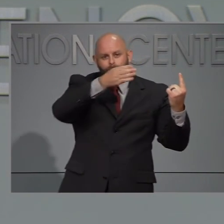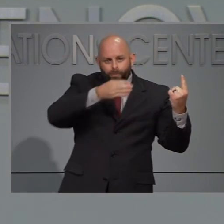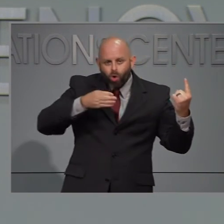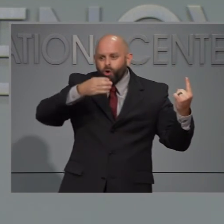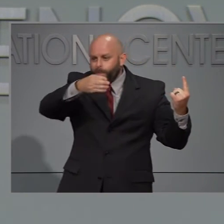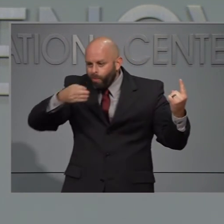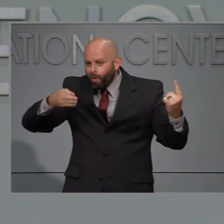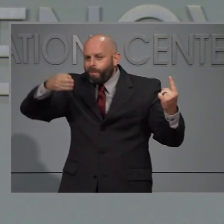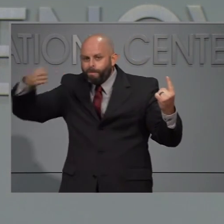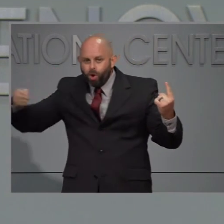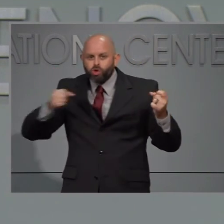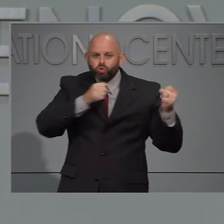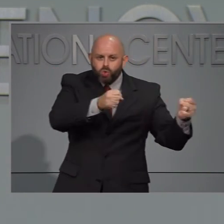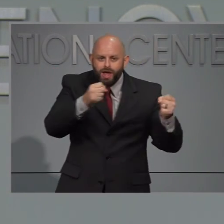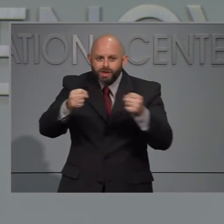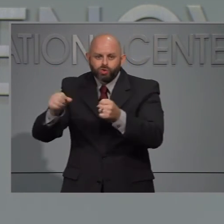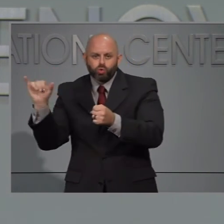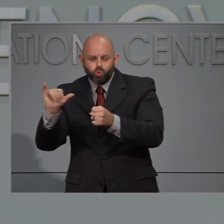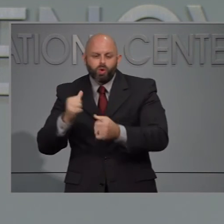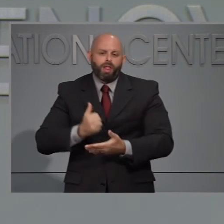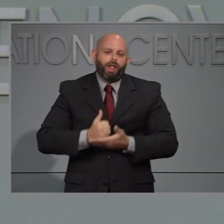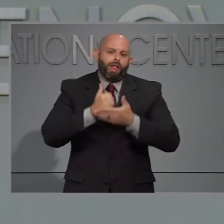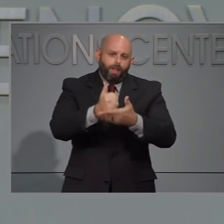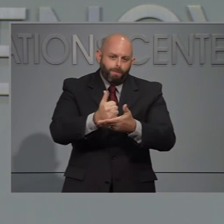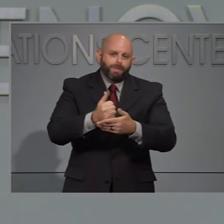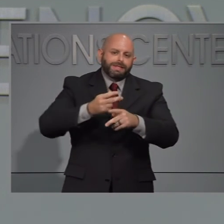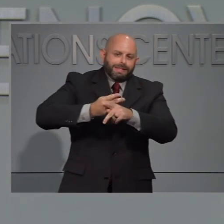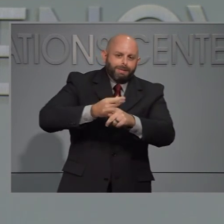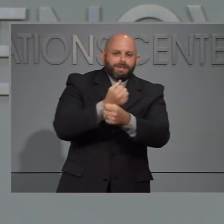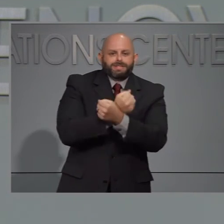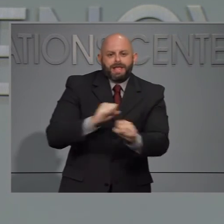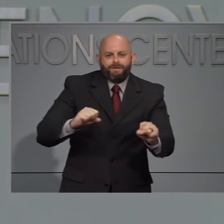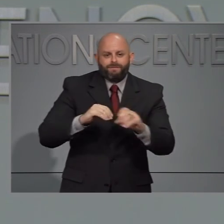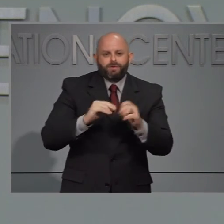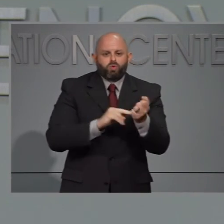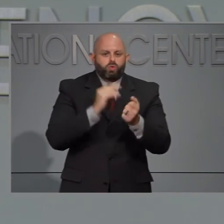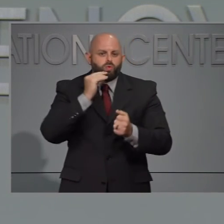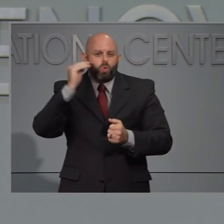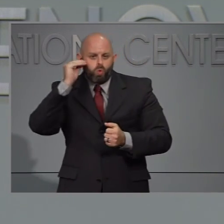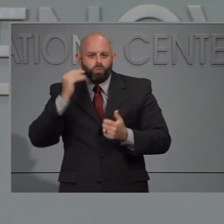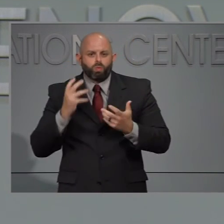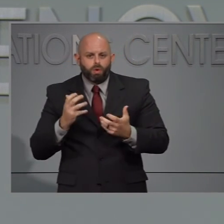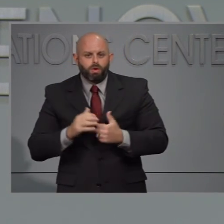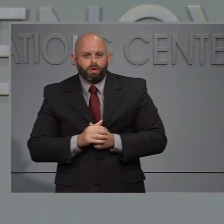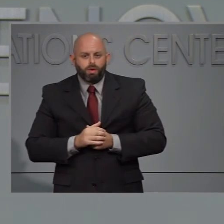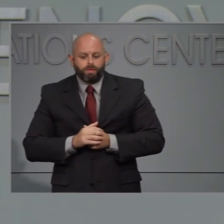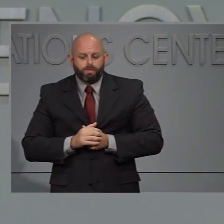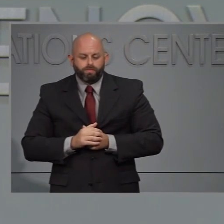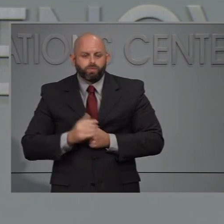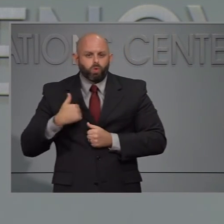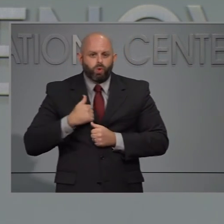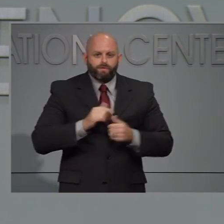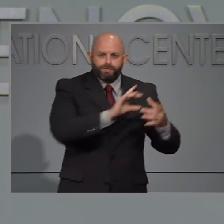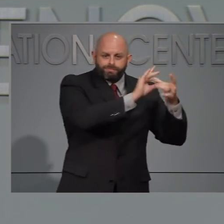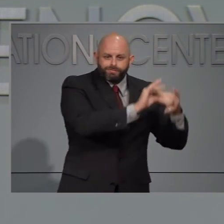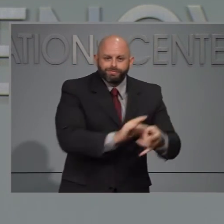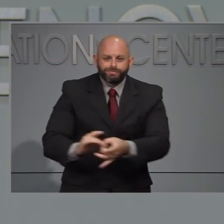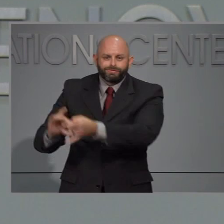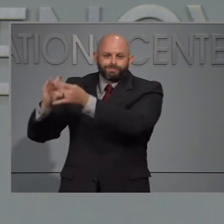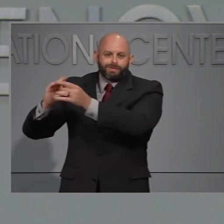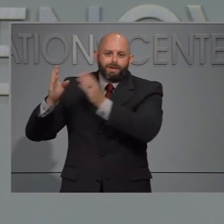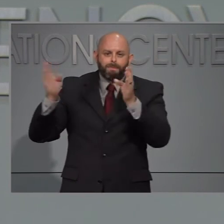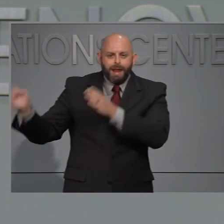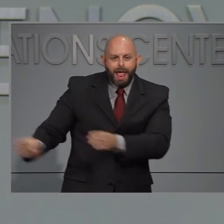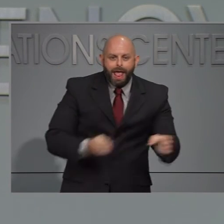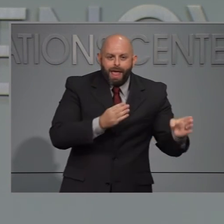en nuestros sitios de cuidado a largo plazo que estén seguros y saludables. Entonces tenemos un plan coordinado. Usted puede mirar nuestro sitio de